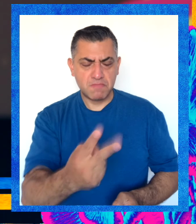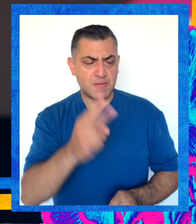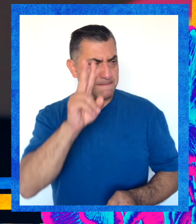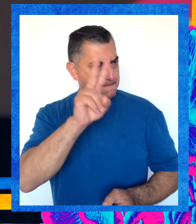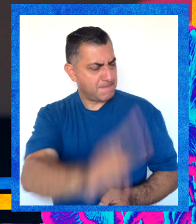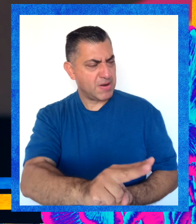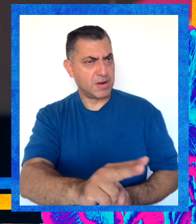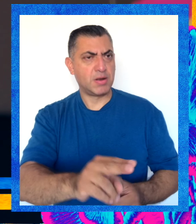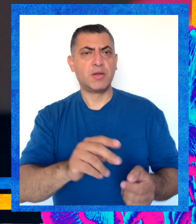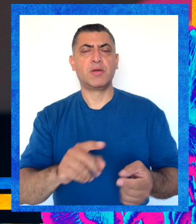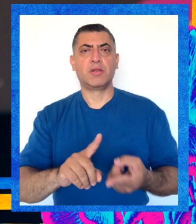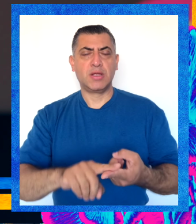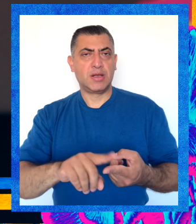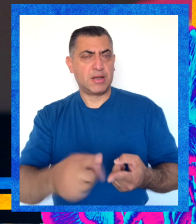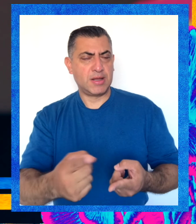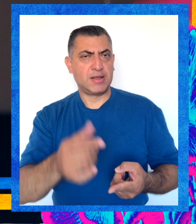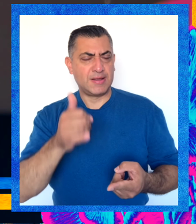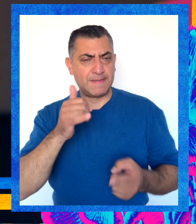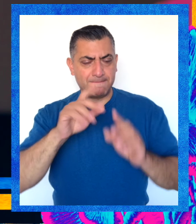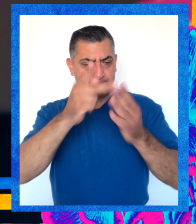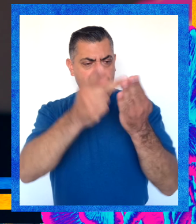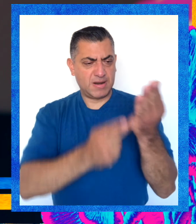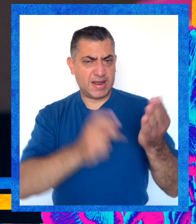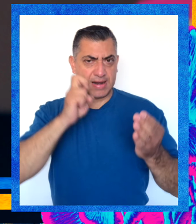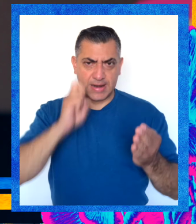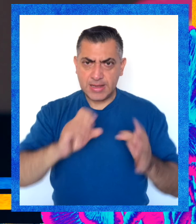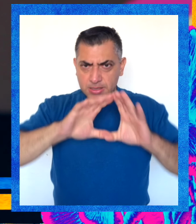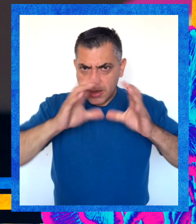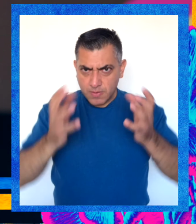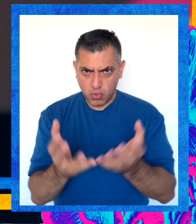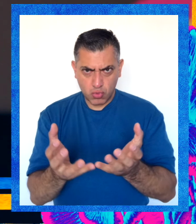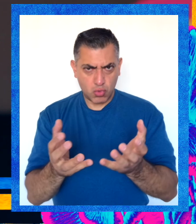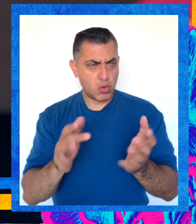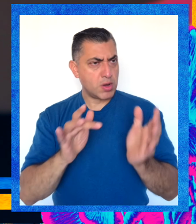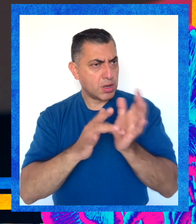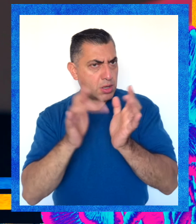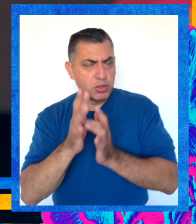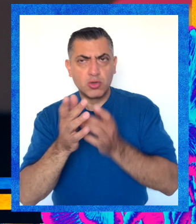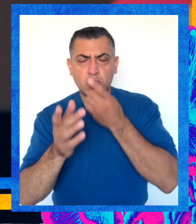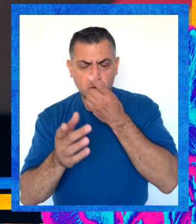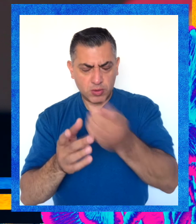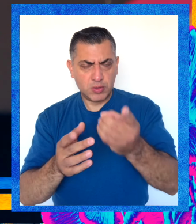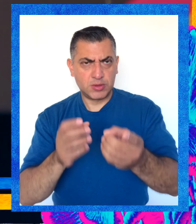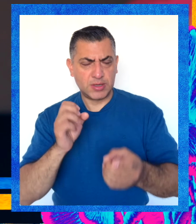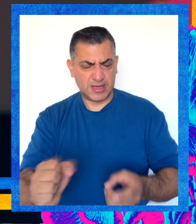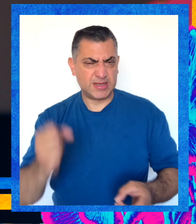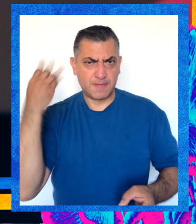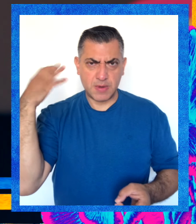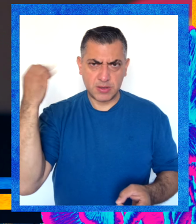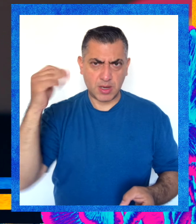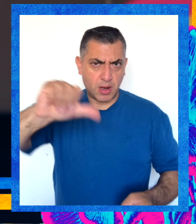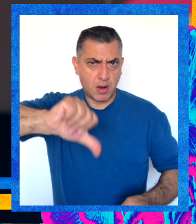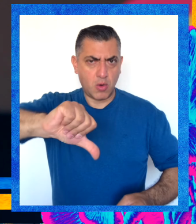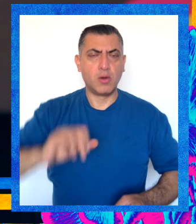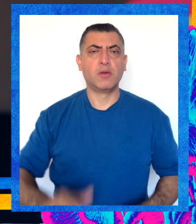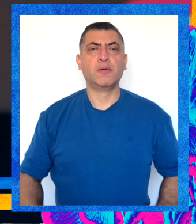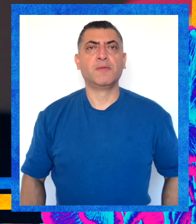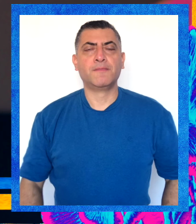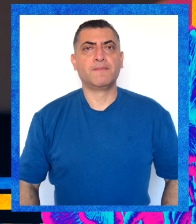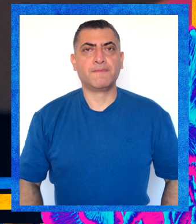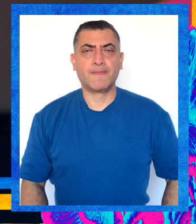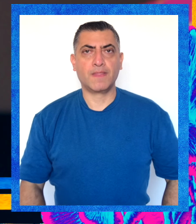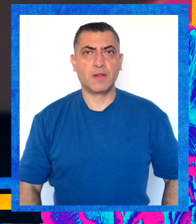es él y cuál era su propósito en este mundo así que jesús usa la frase en qué va a consistir nuestra serie el día de hoy bueno para que sepa